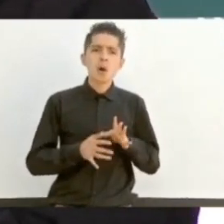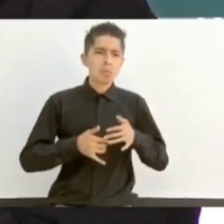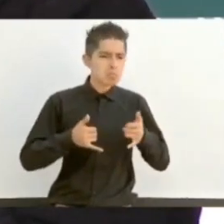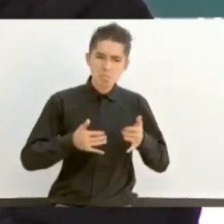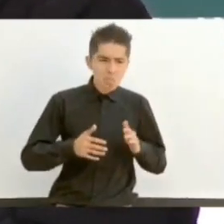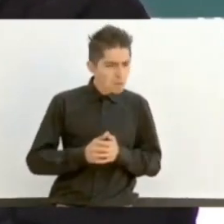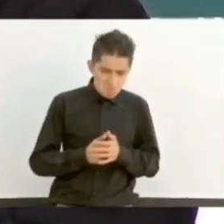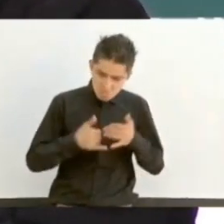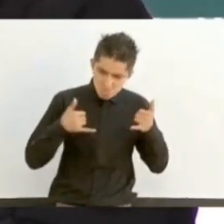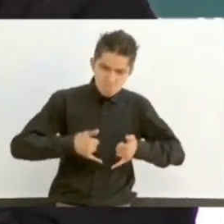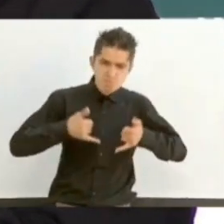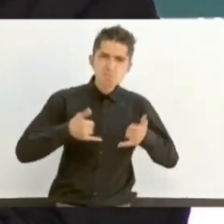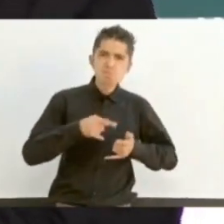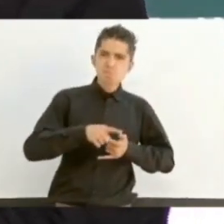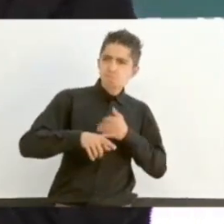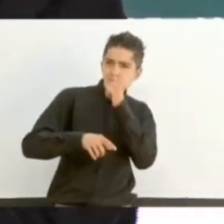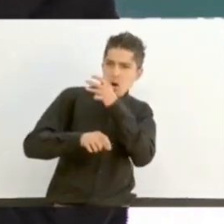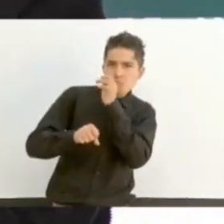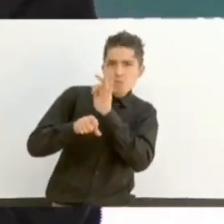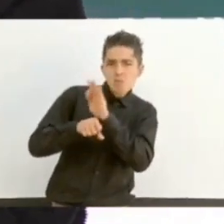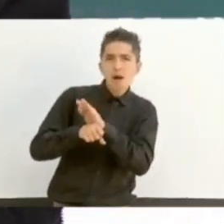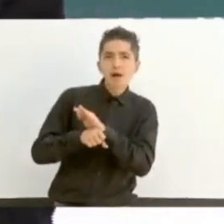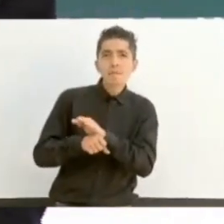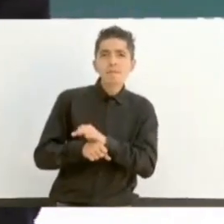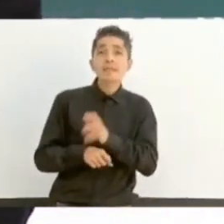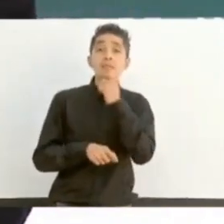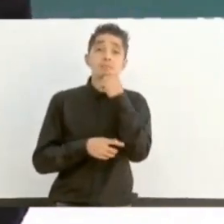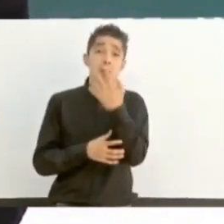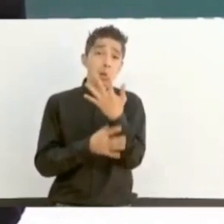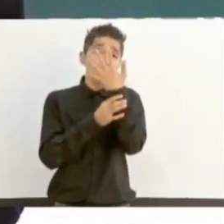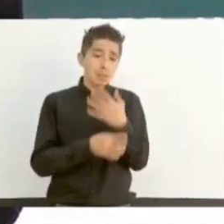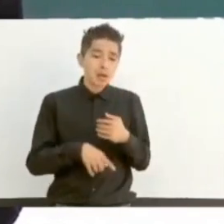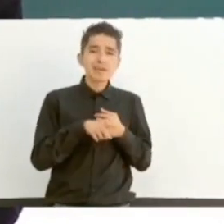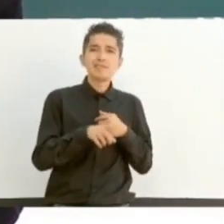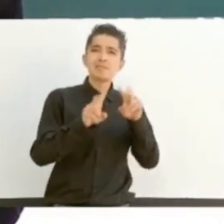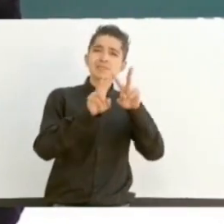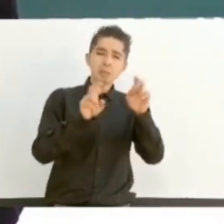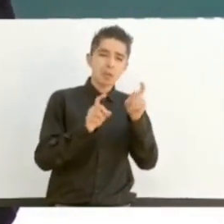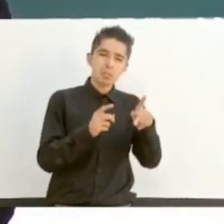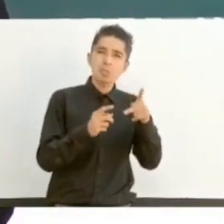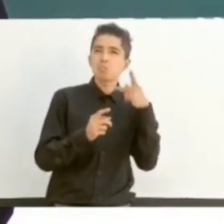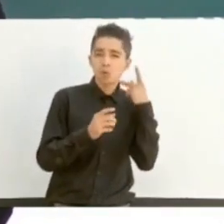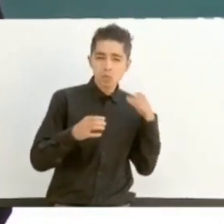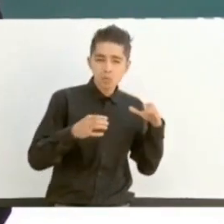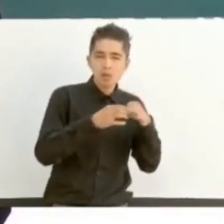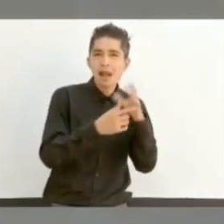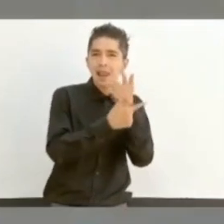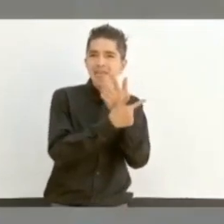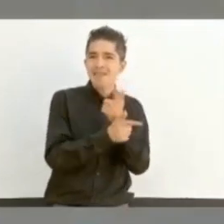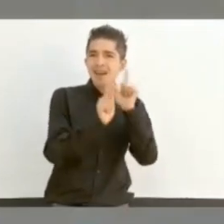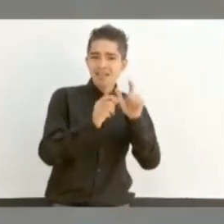Decía que el liberal moderado no era más